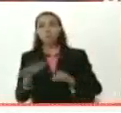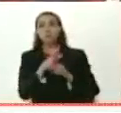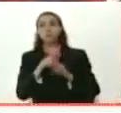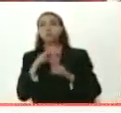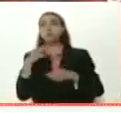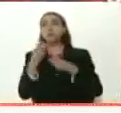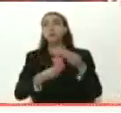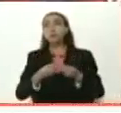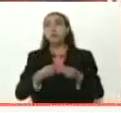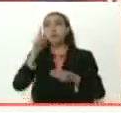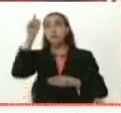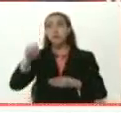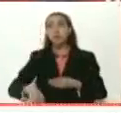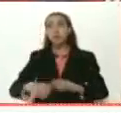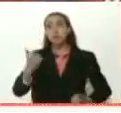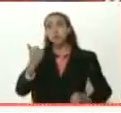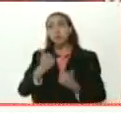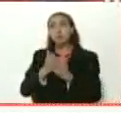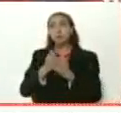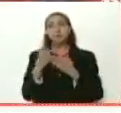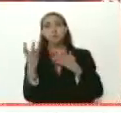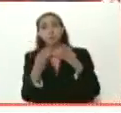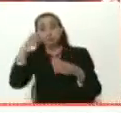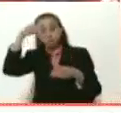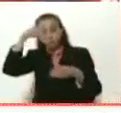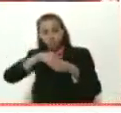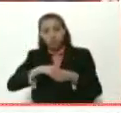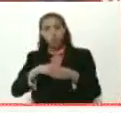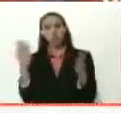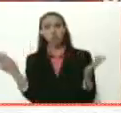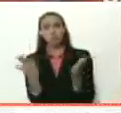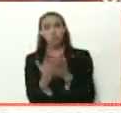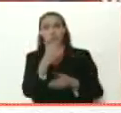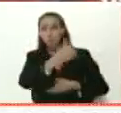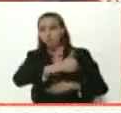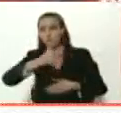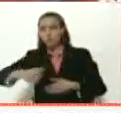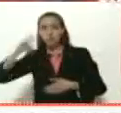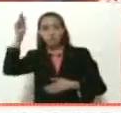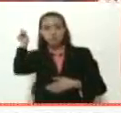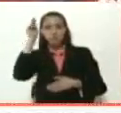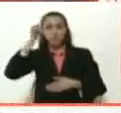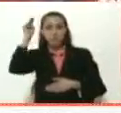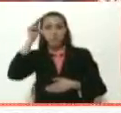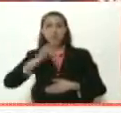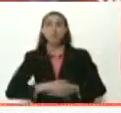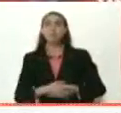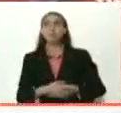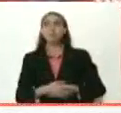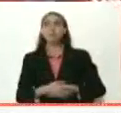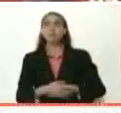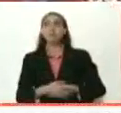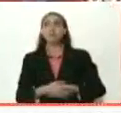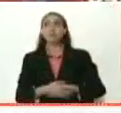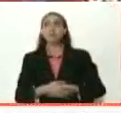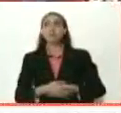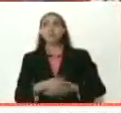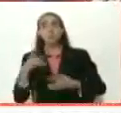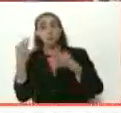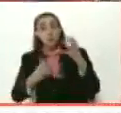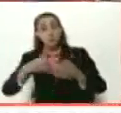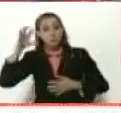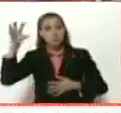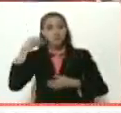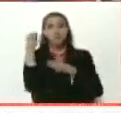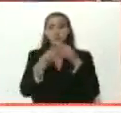ellas han asumido cocinar en las escuelas, las maestras, las cocineras de la patria, que